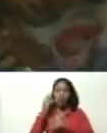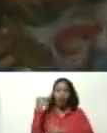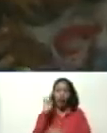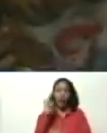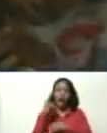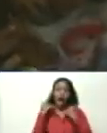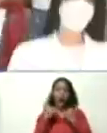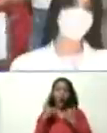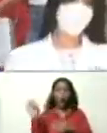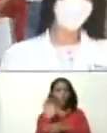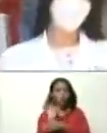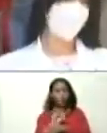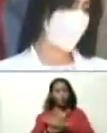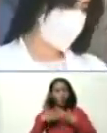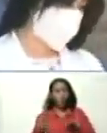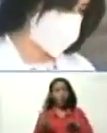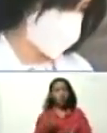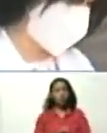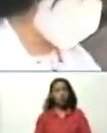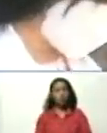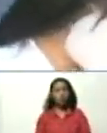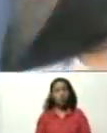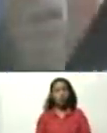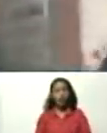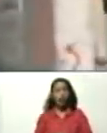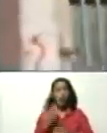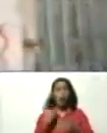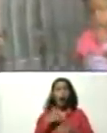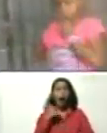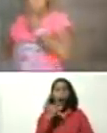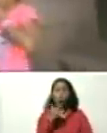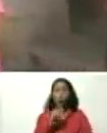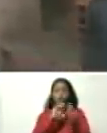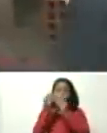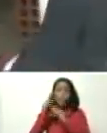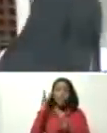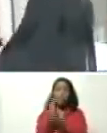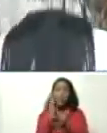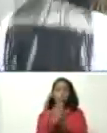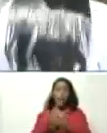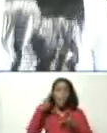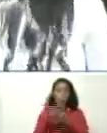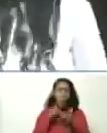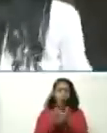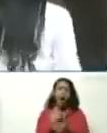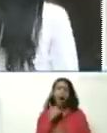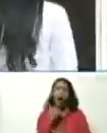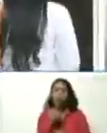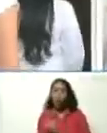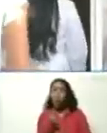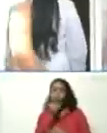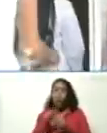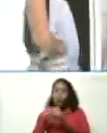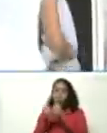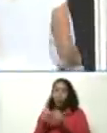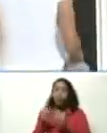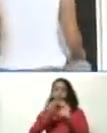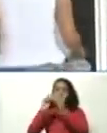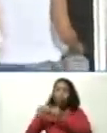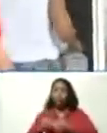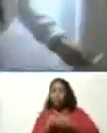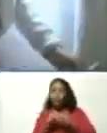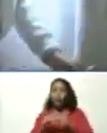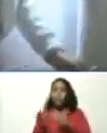ahora tiene que funcionar. Cuando haya que reparar algo, siempre insisto, cuando haya que reparar algo, lo reparamos